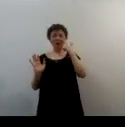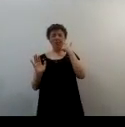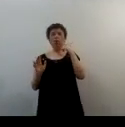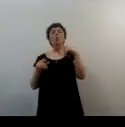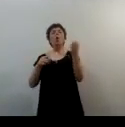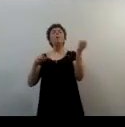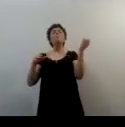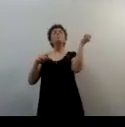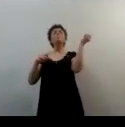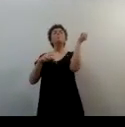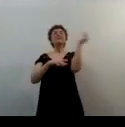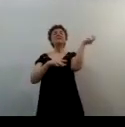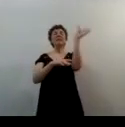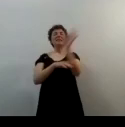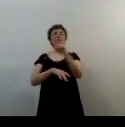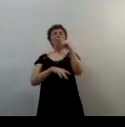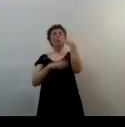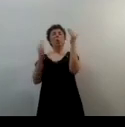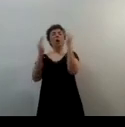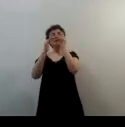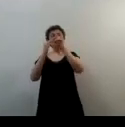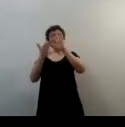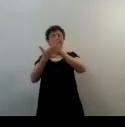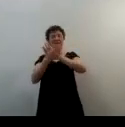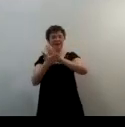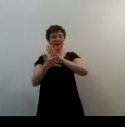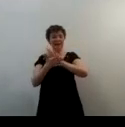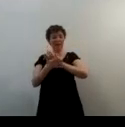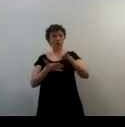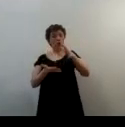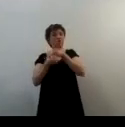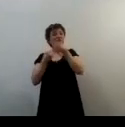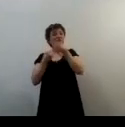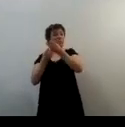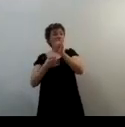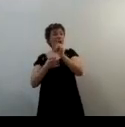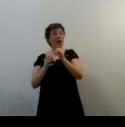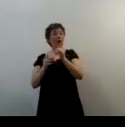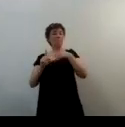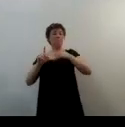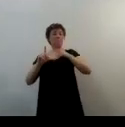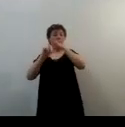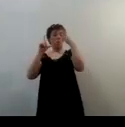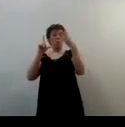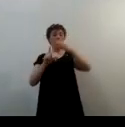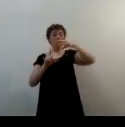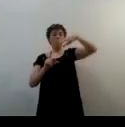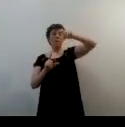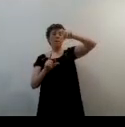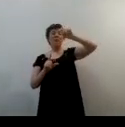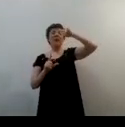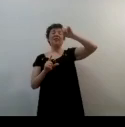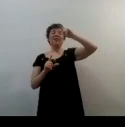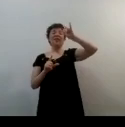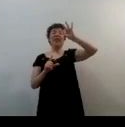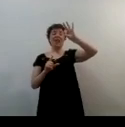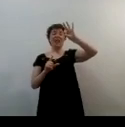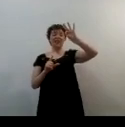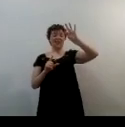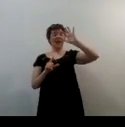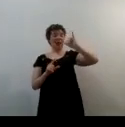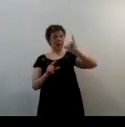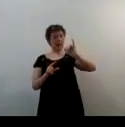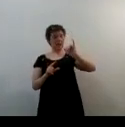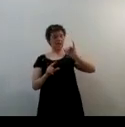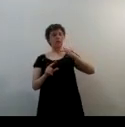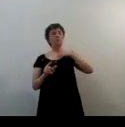lo podéis ver tranquilamente, ¿vale? Y de hecho, toda esta información la tenemos colgada en nuestra web de Medicadía, ¿vale? O sea que eso lo podéis